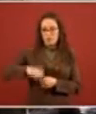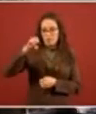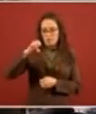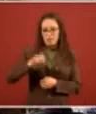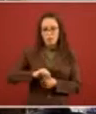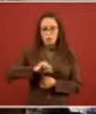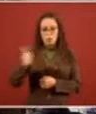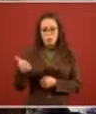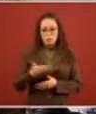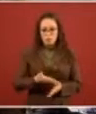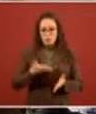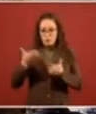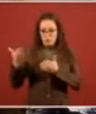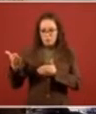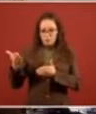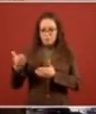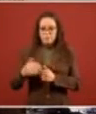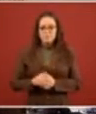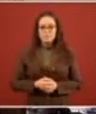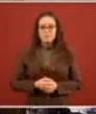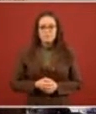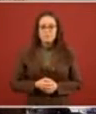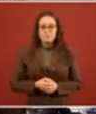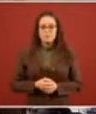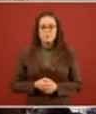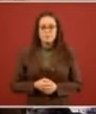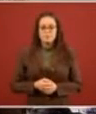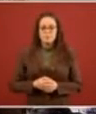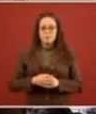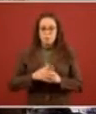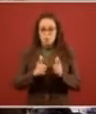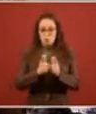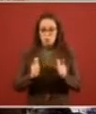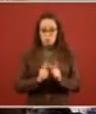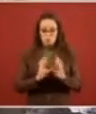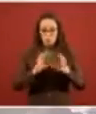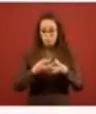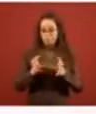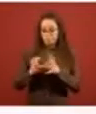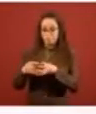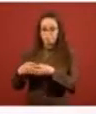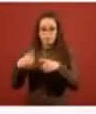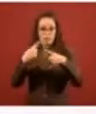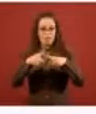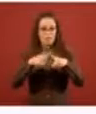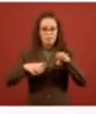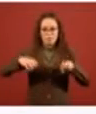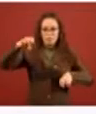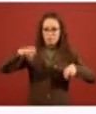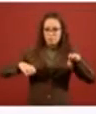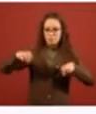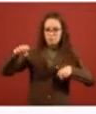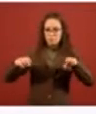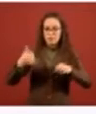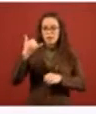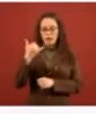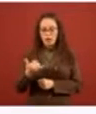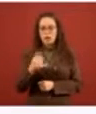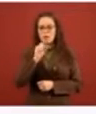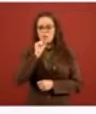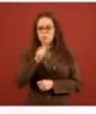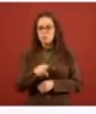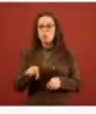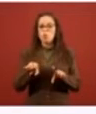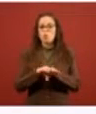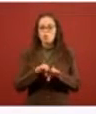siguiente, por favor. Pero ya con todos los grupos de edad, y en su momento también por